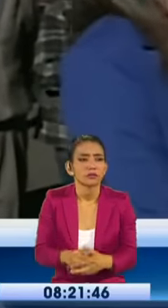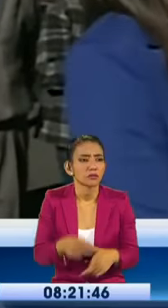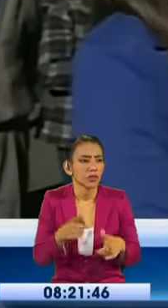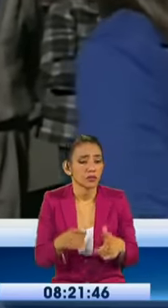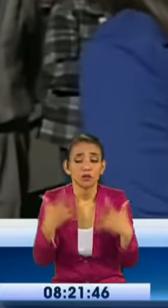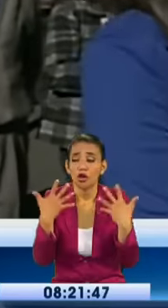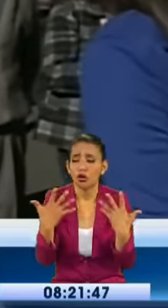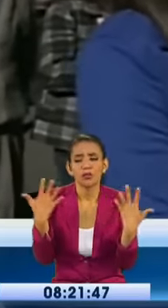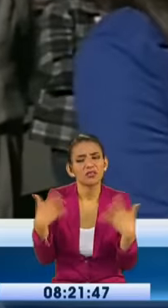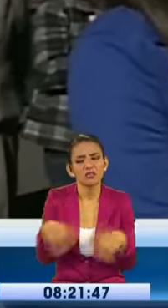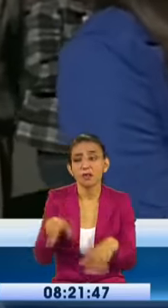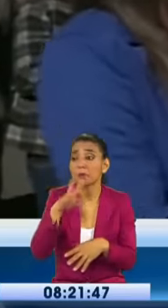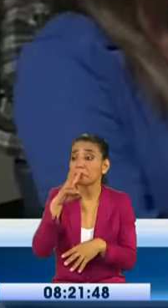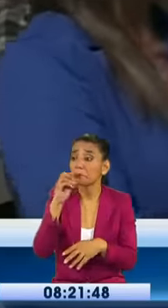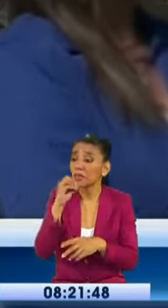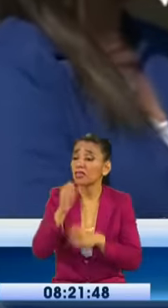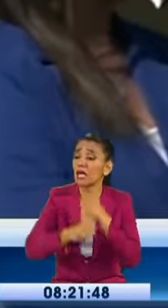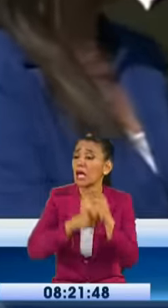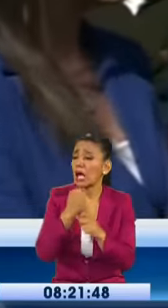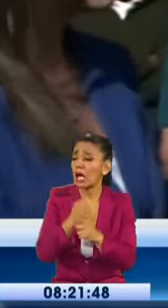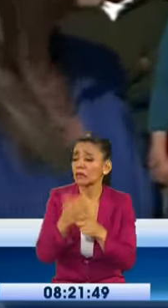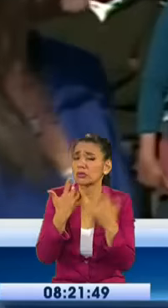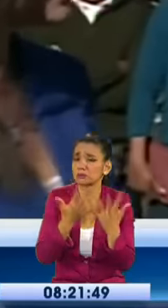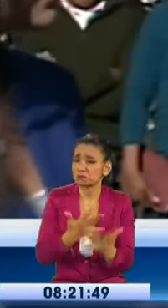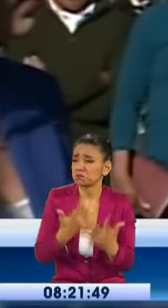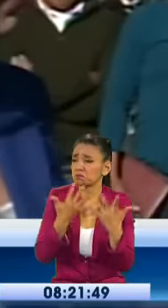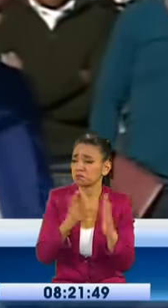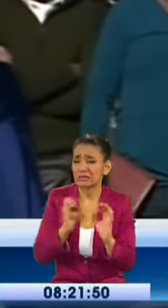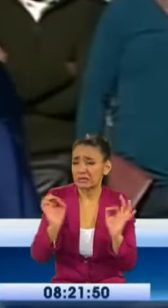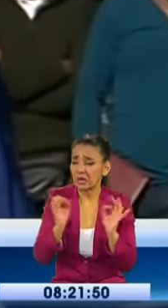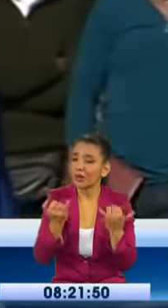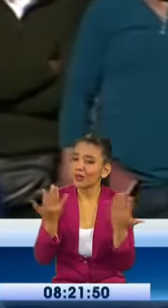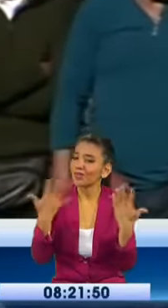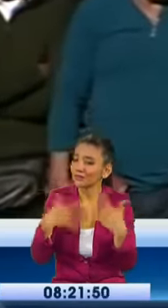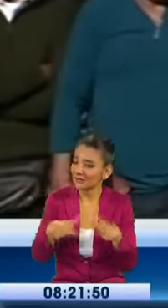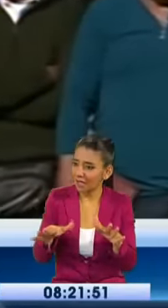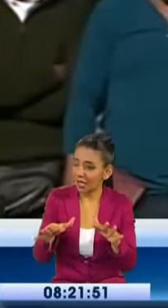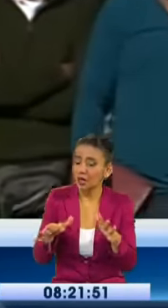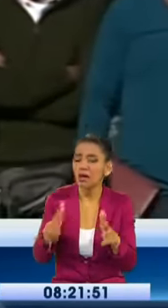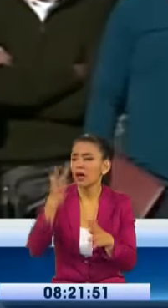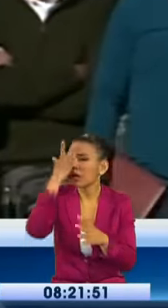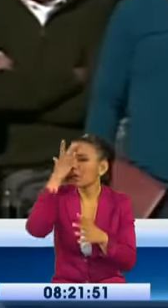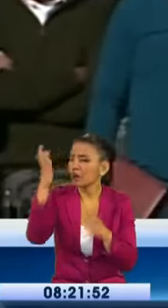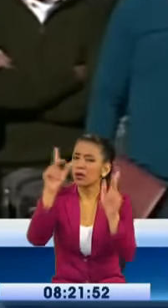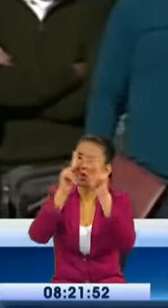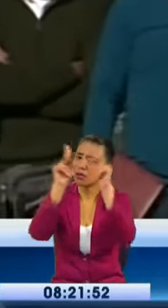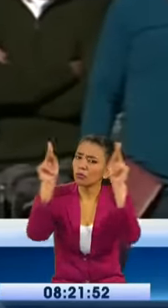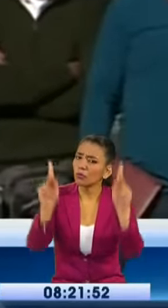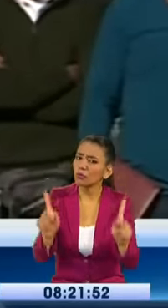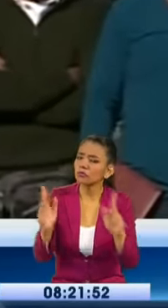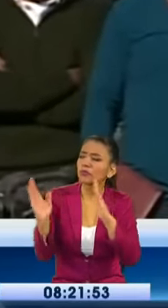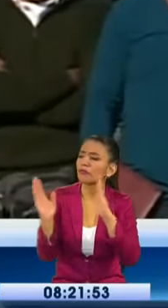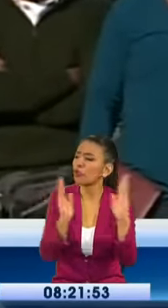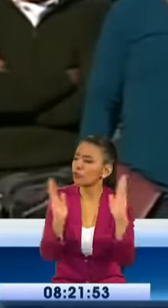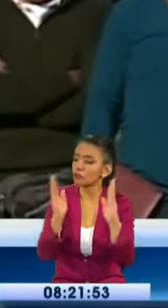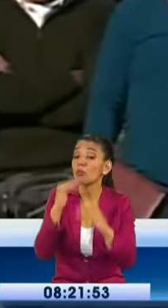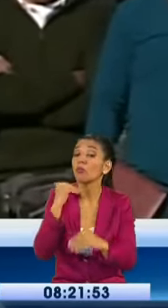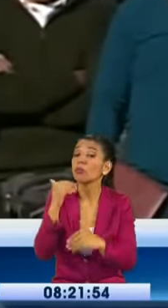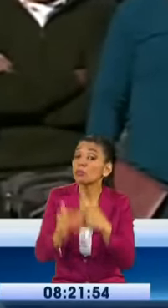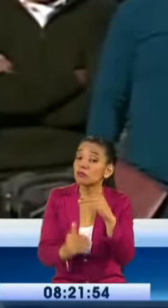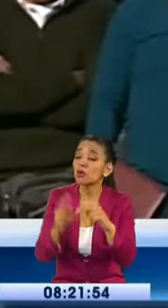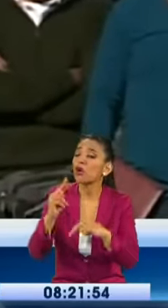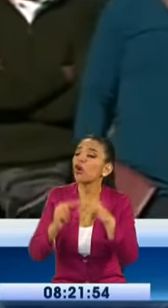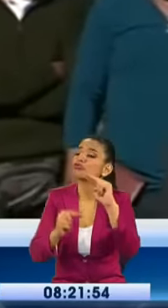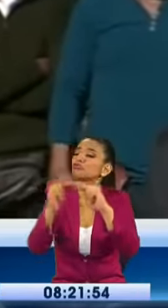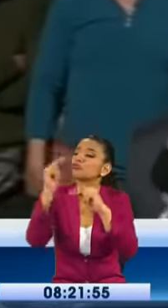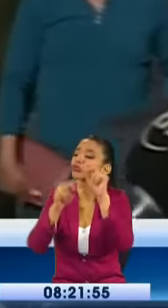por más de 20 años, es provisional porque aquí se construirá el escalón 2, se terminará de construir el escalón 2, pero sin embargo estamos